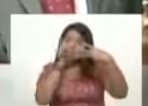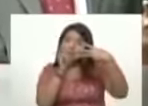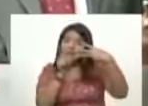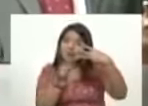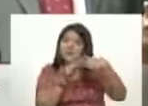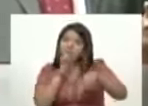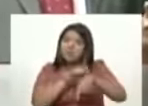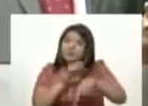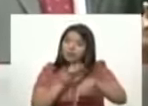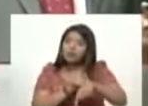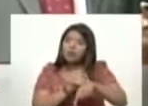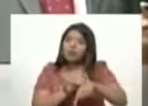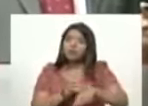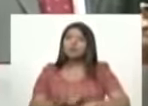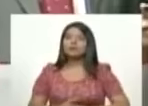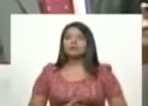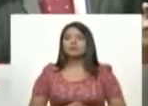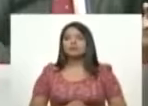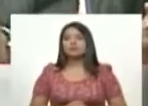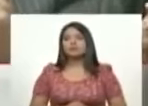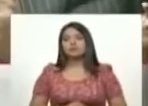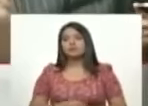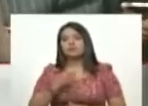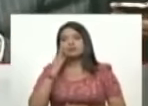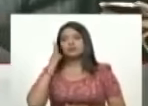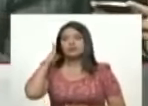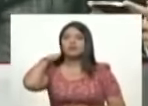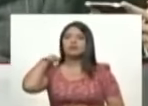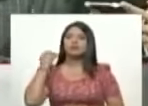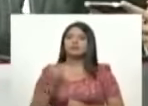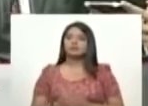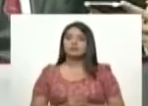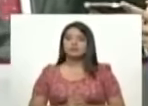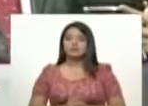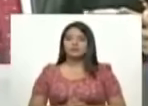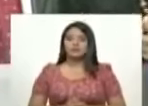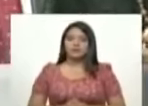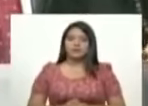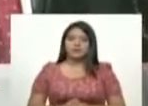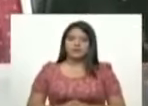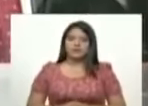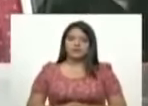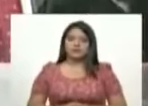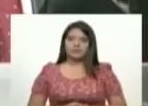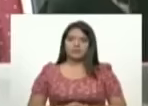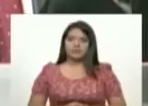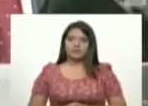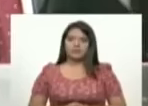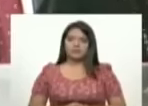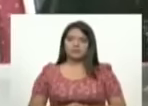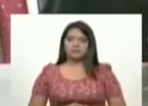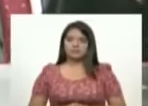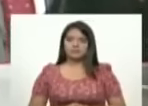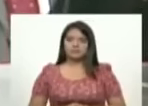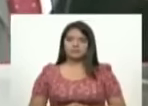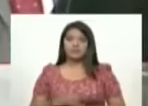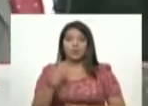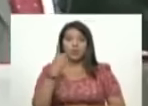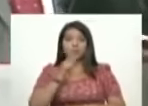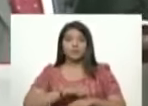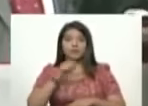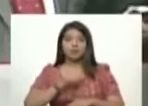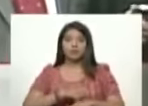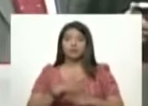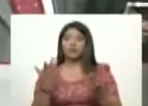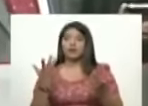4:59 con mi postulación. Postule, diputado. Son 5 minutos, diputado. Le comenzando. Queda un minuto y el